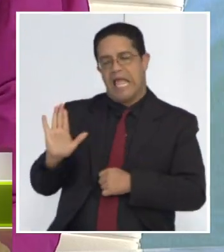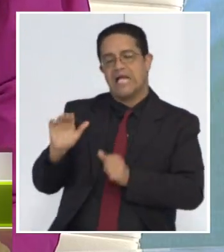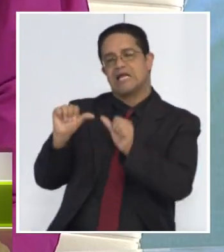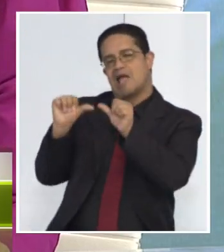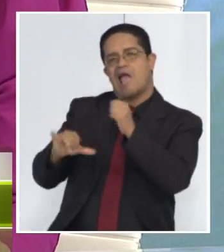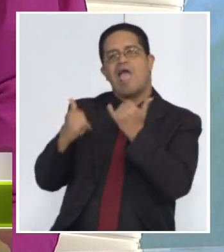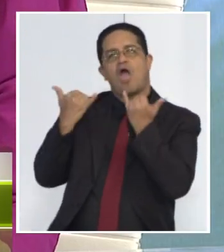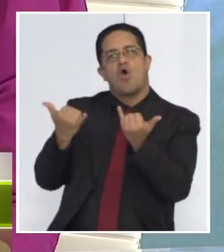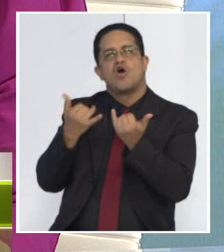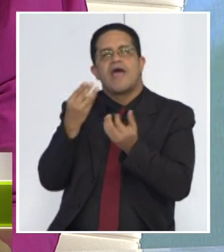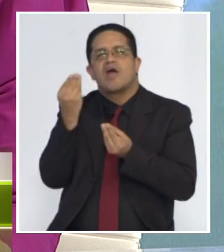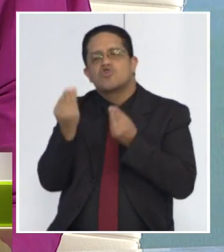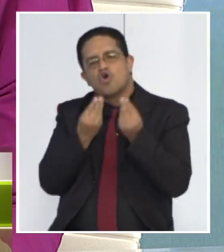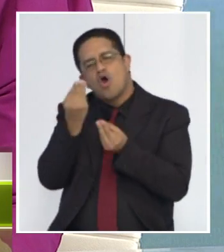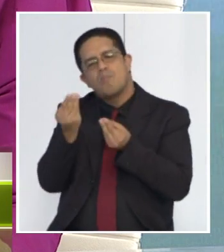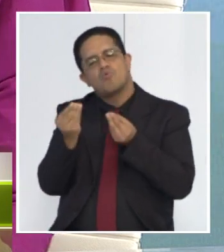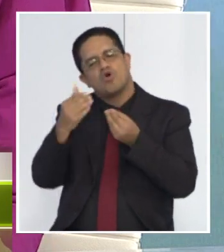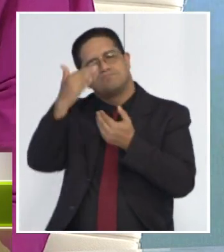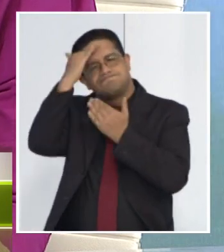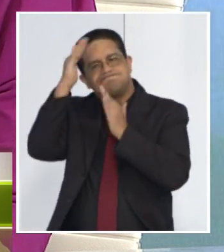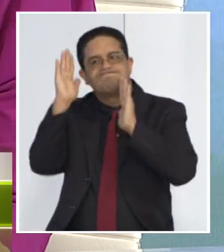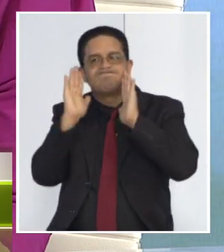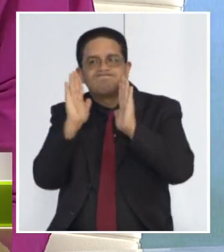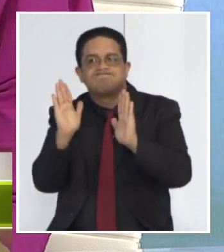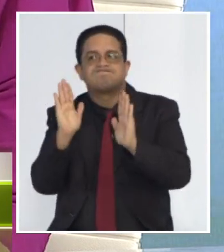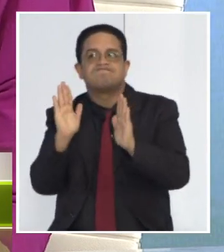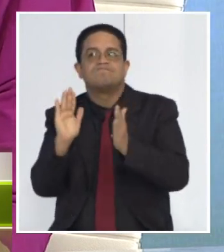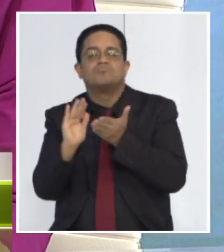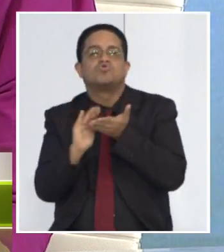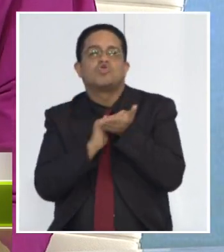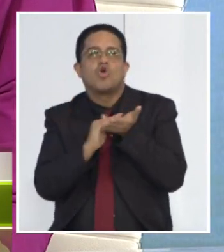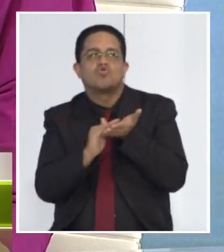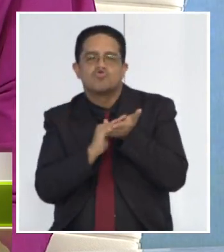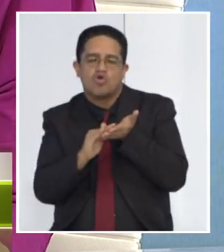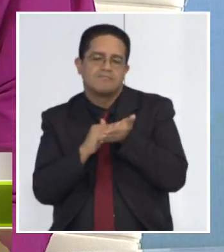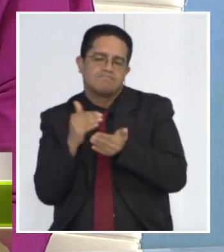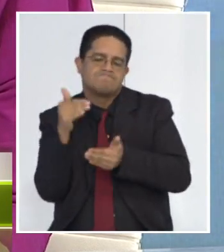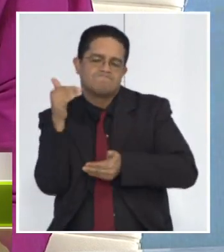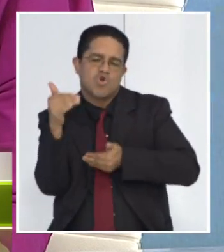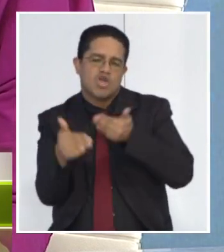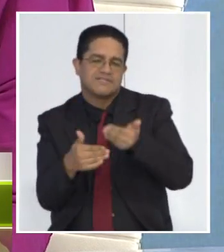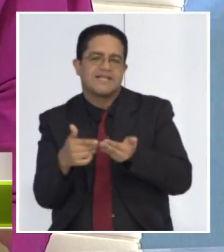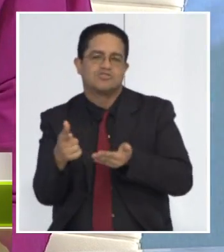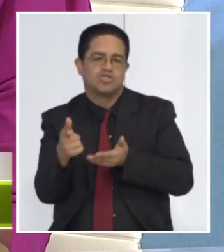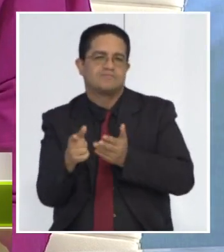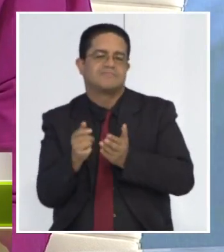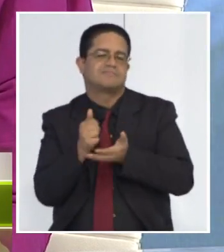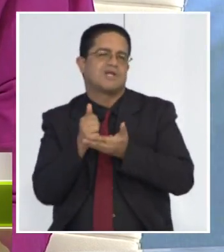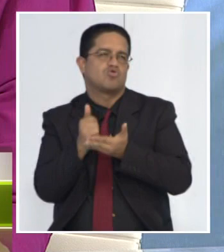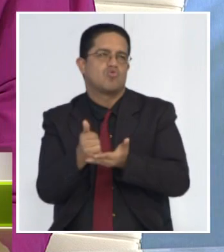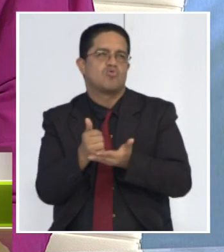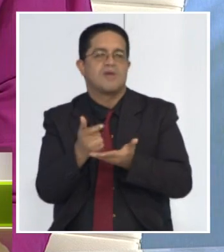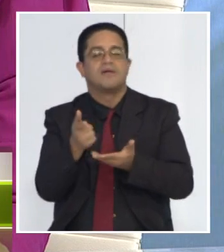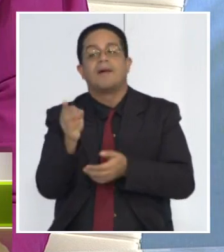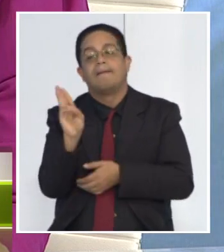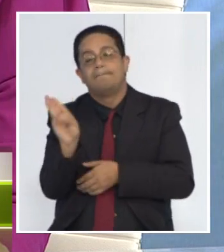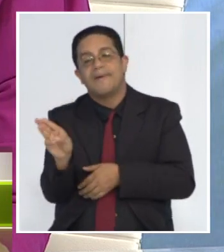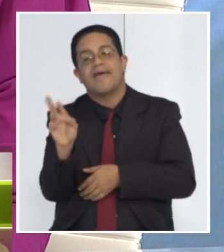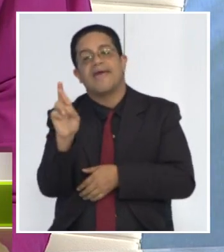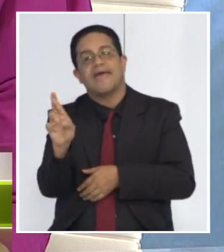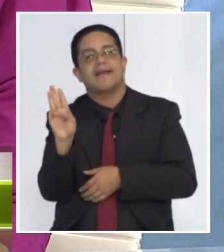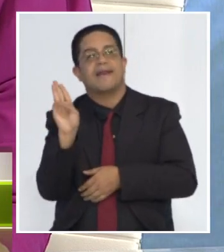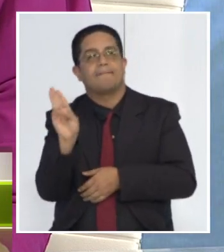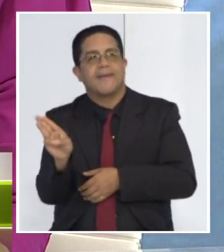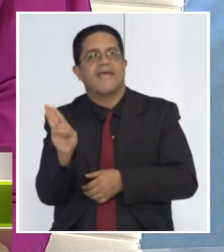estos tratamientos que hablábamos hace unos minutos, sobre estos procesos regenerativos. Nos hablaba sobre plasmas, nos